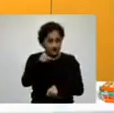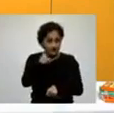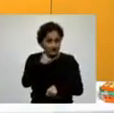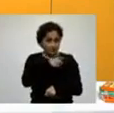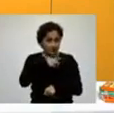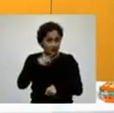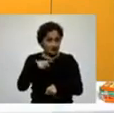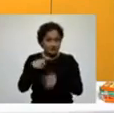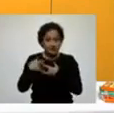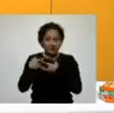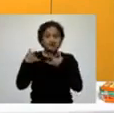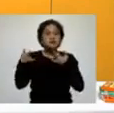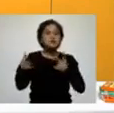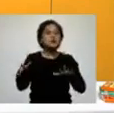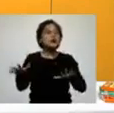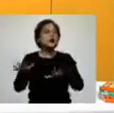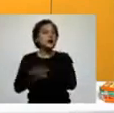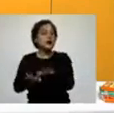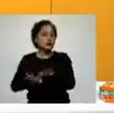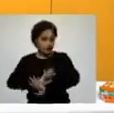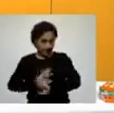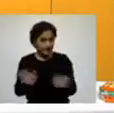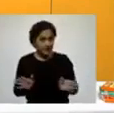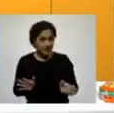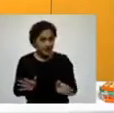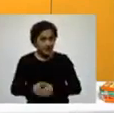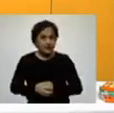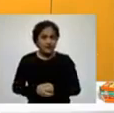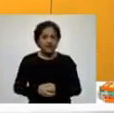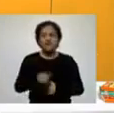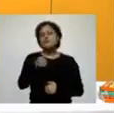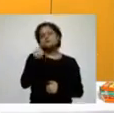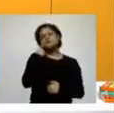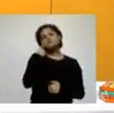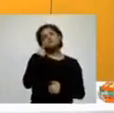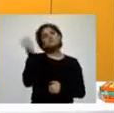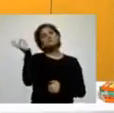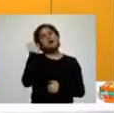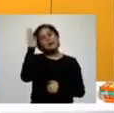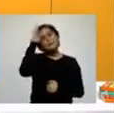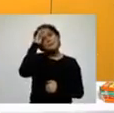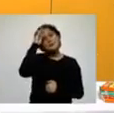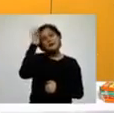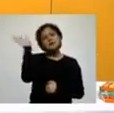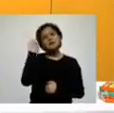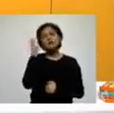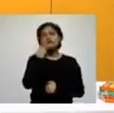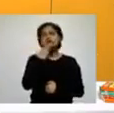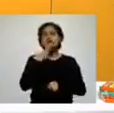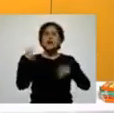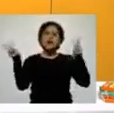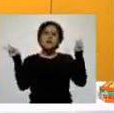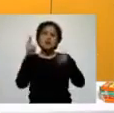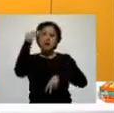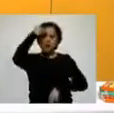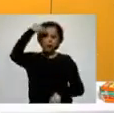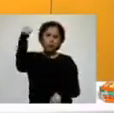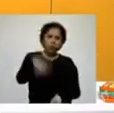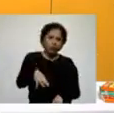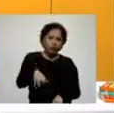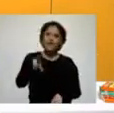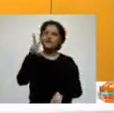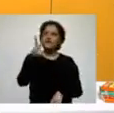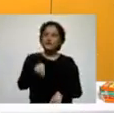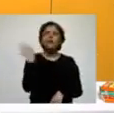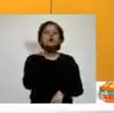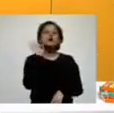cambios? ¿Qué tal que en lugar de ser una abeja haragana, fuera una abeja distraída? ¿Qué cambiaría en